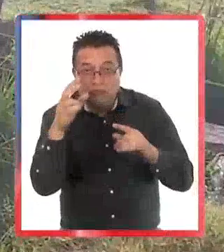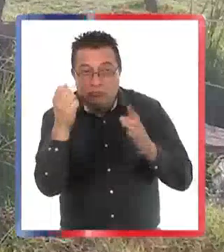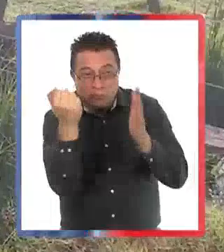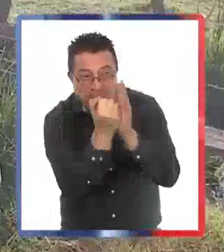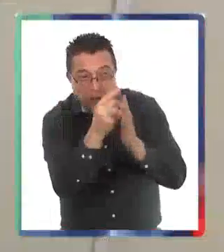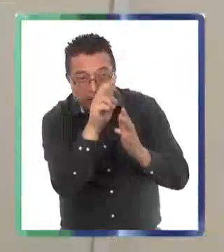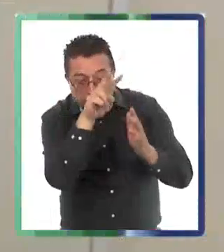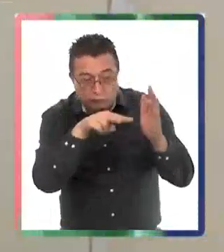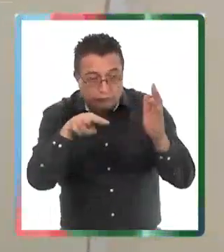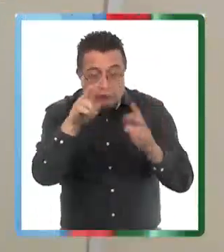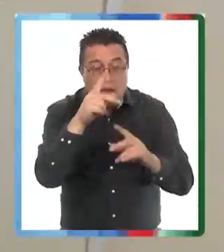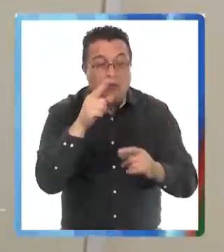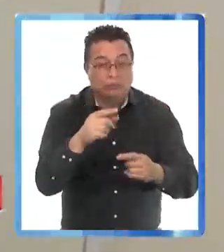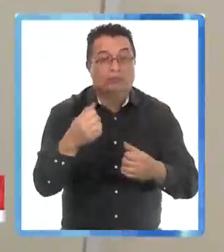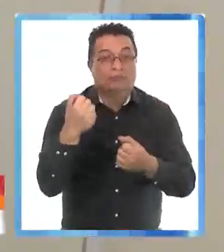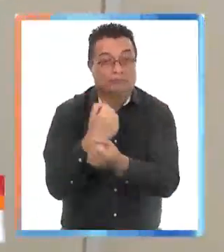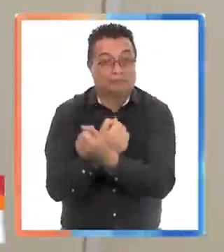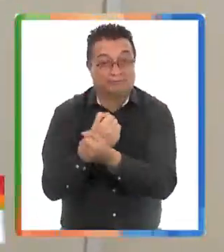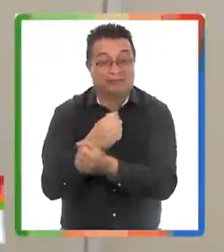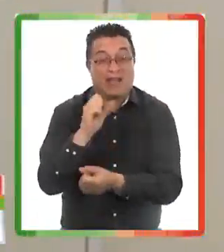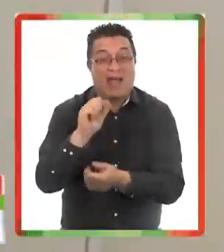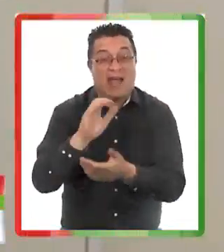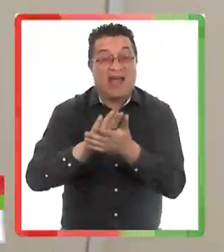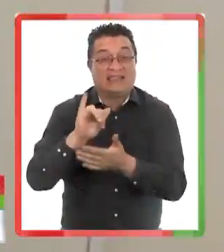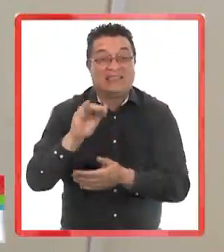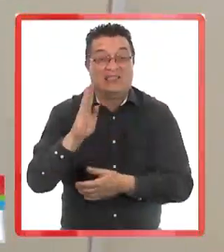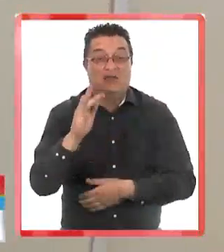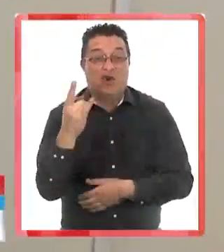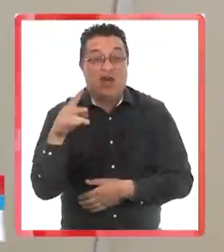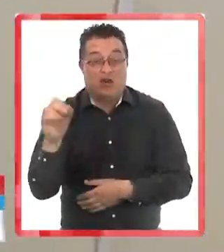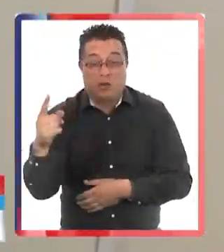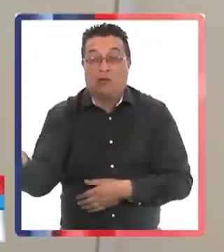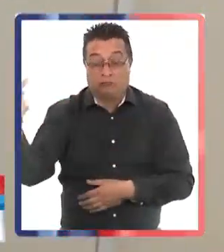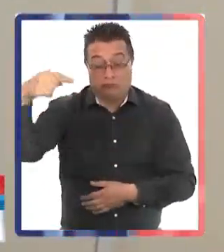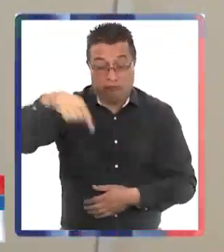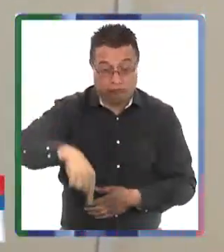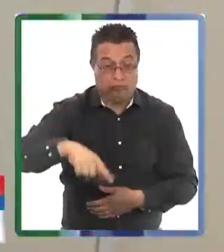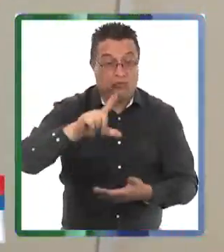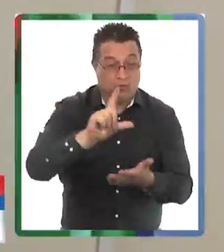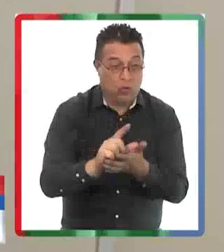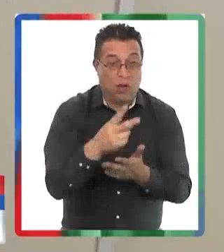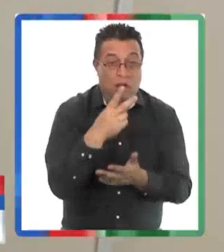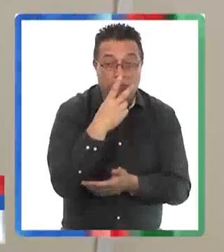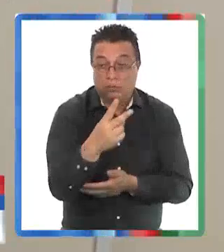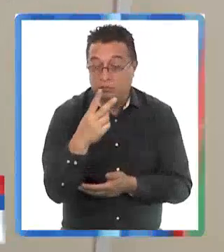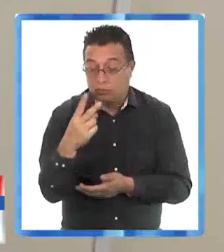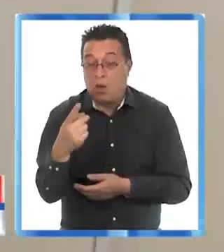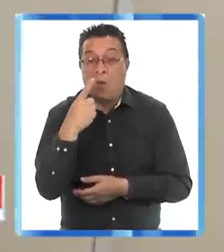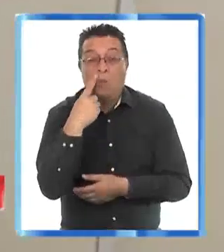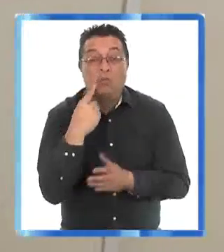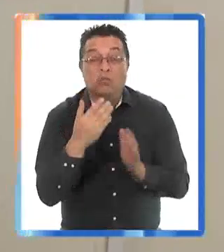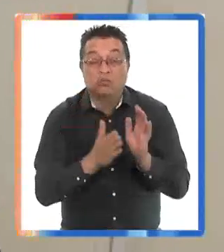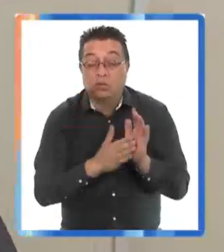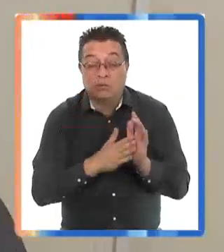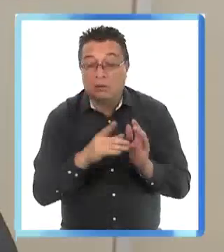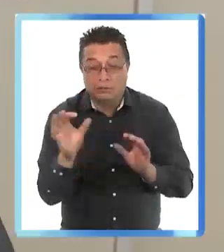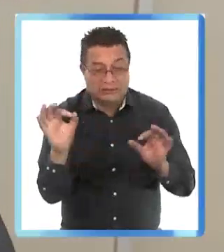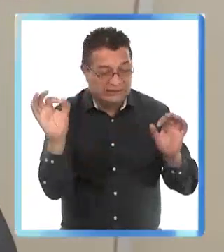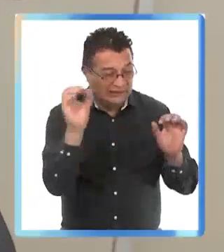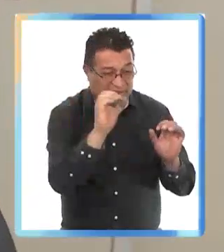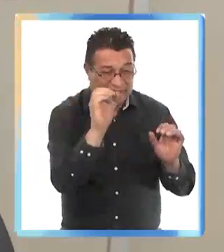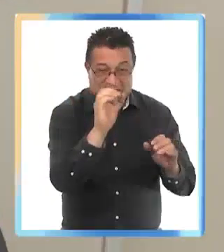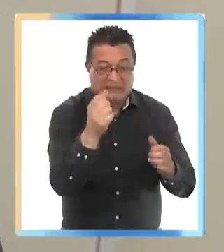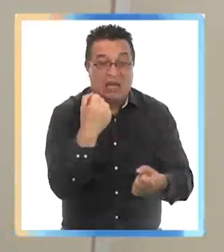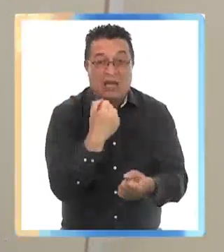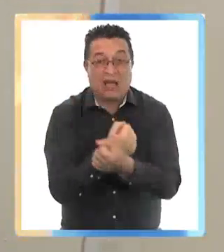él, con carabinero del retén a Chigüeno, tengo entendido, vino al lugar acá del accidente y pudo verificar de